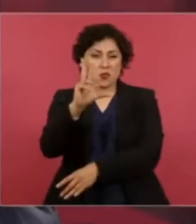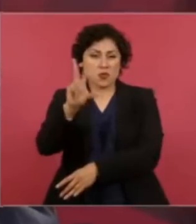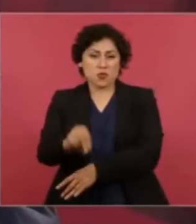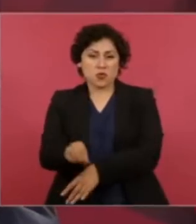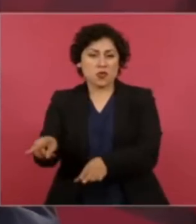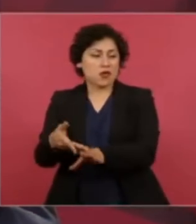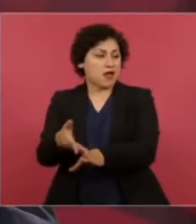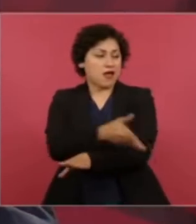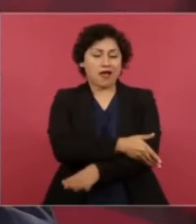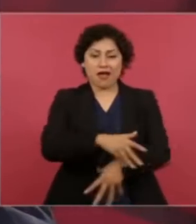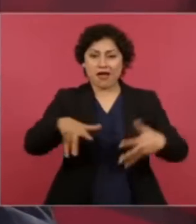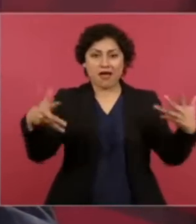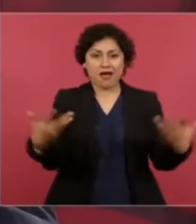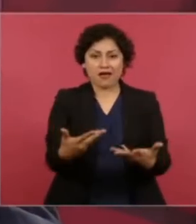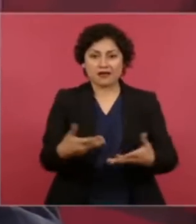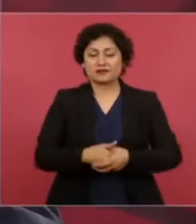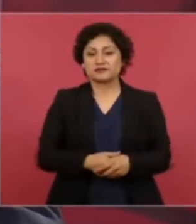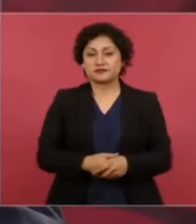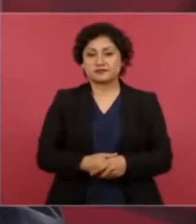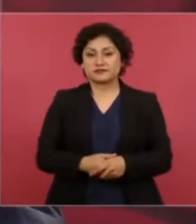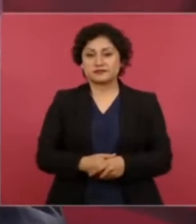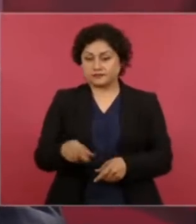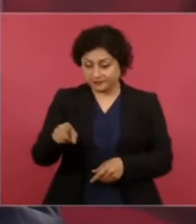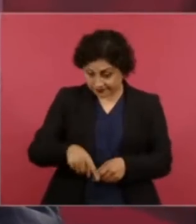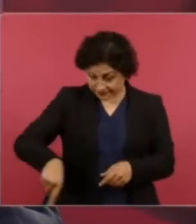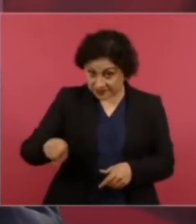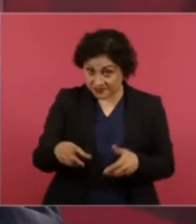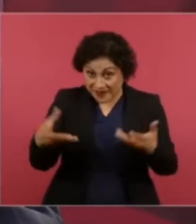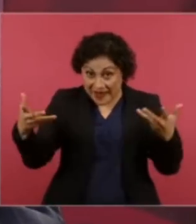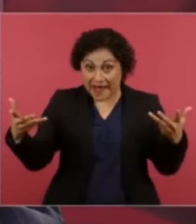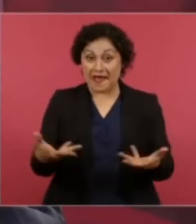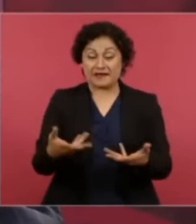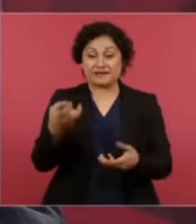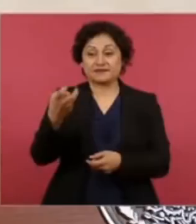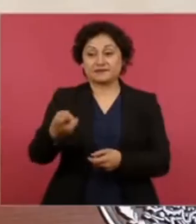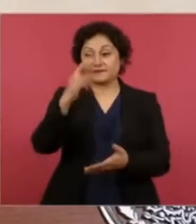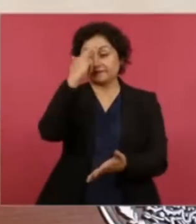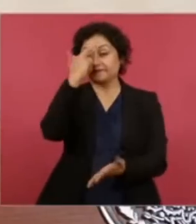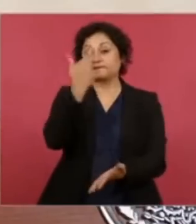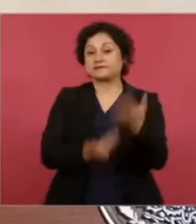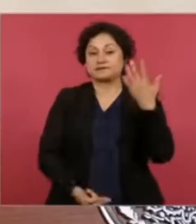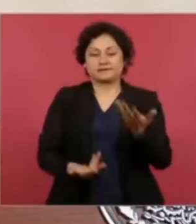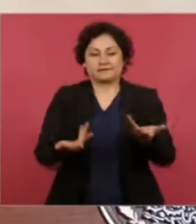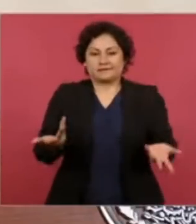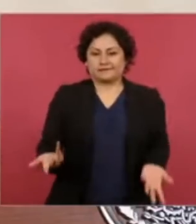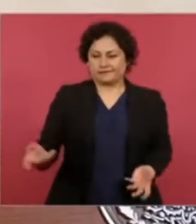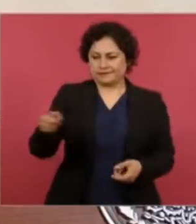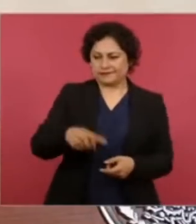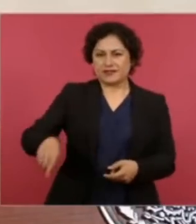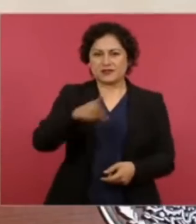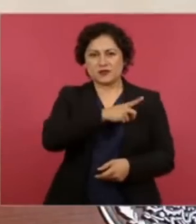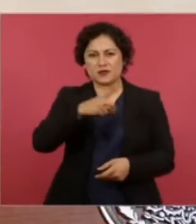se dedican a eso. Los que deberían de velar por el cumplimiento